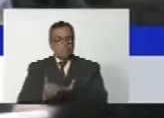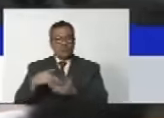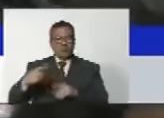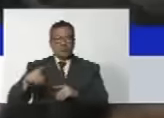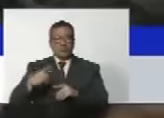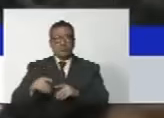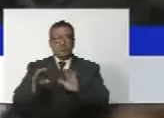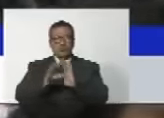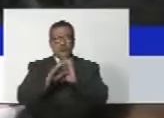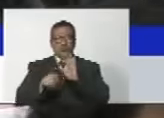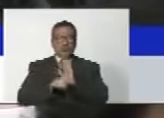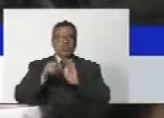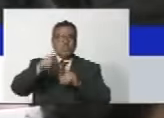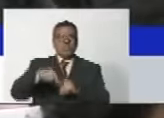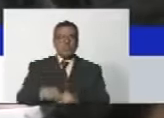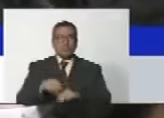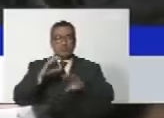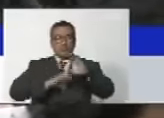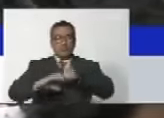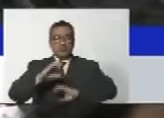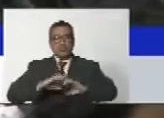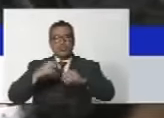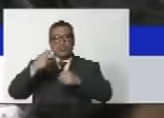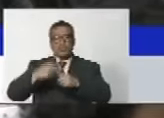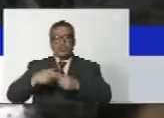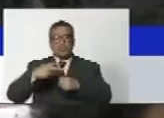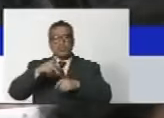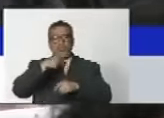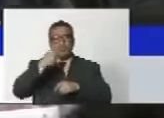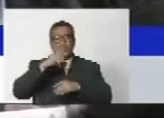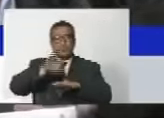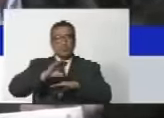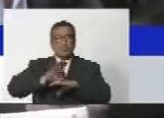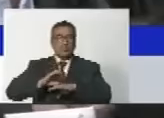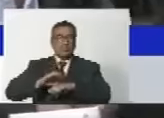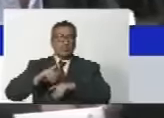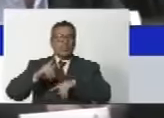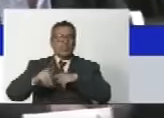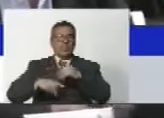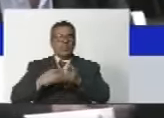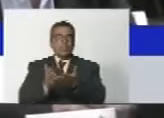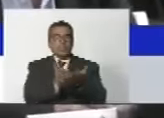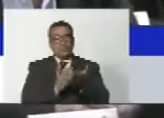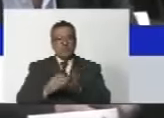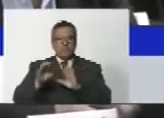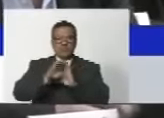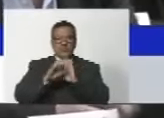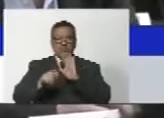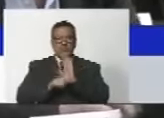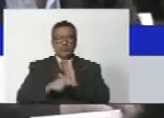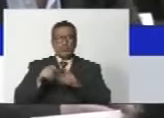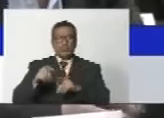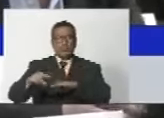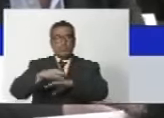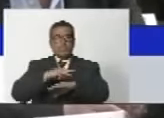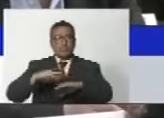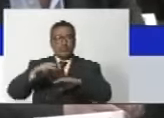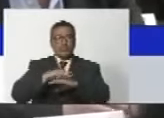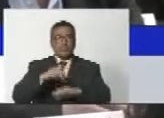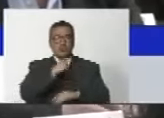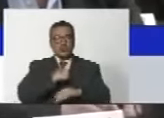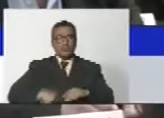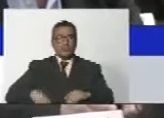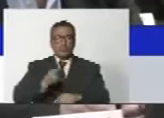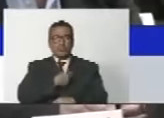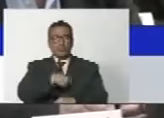Derecho Constitucional y Ciencia Política en el Centro de Estudios Políticos y Constitucionales del Ministerio de la Presidencia